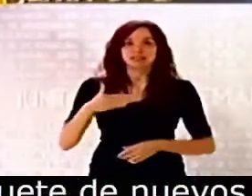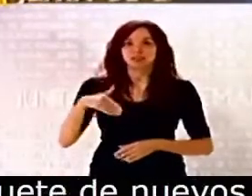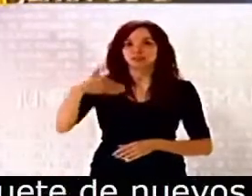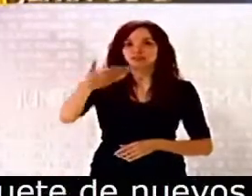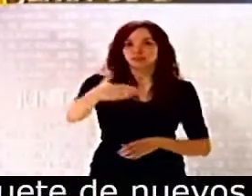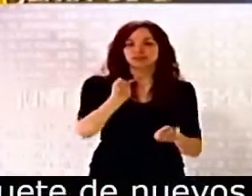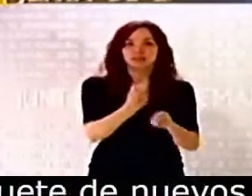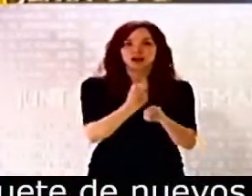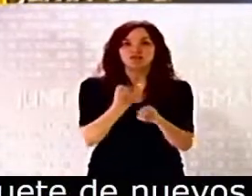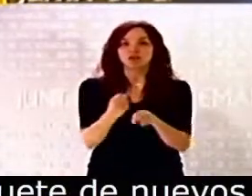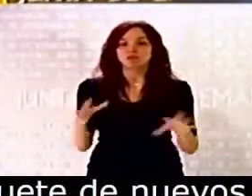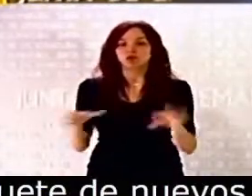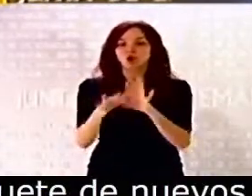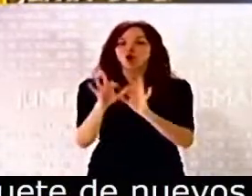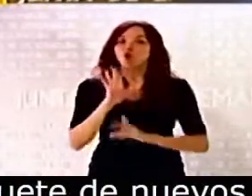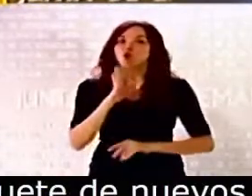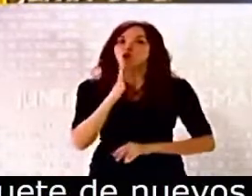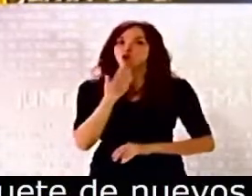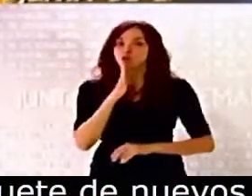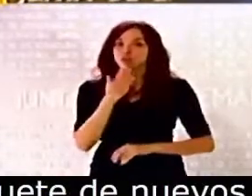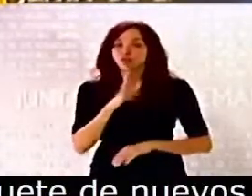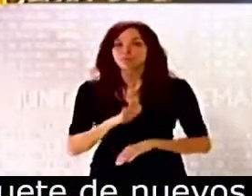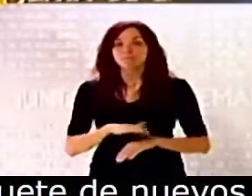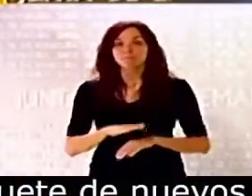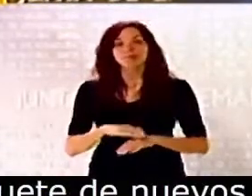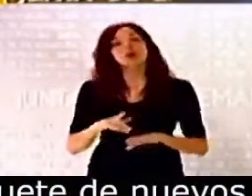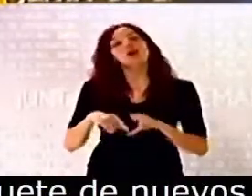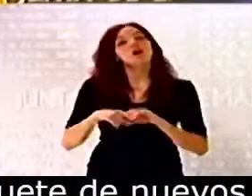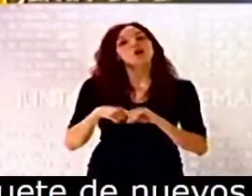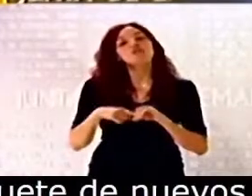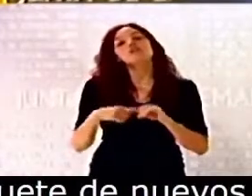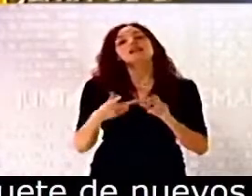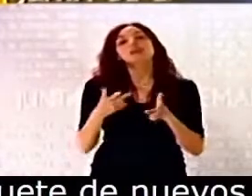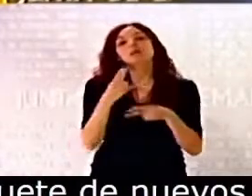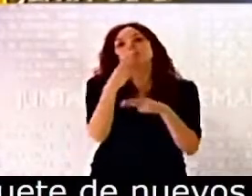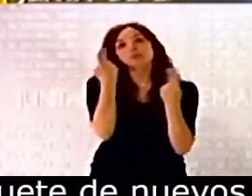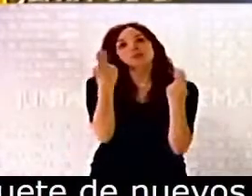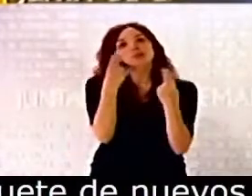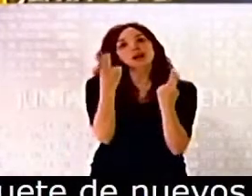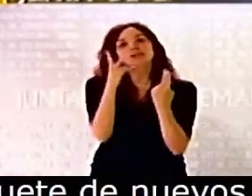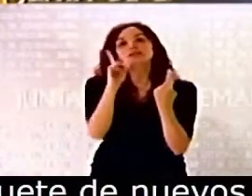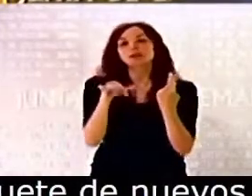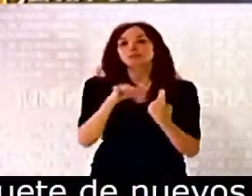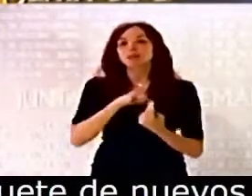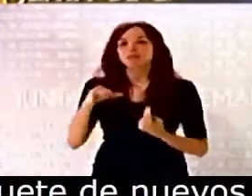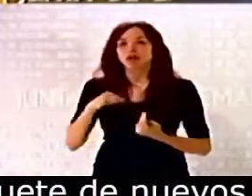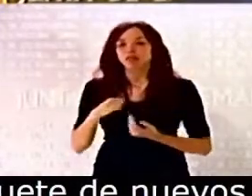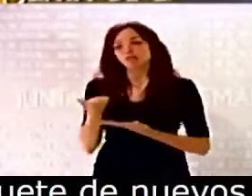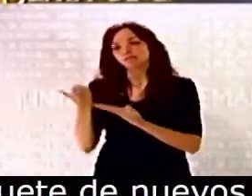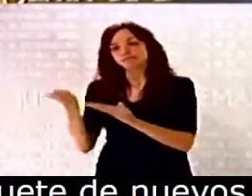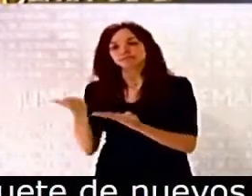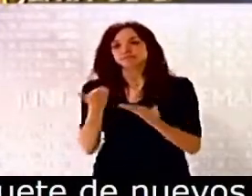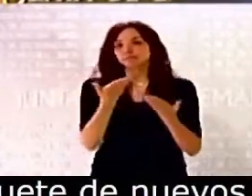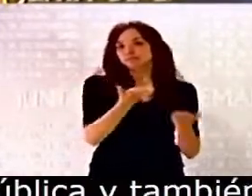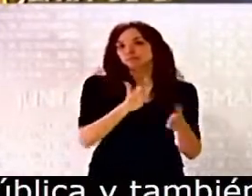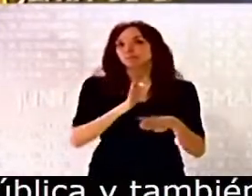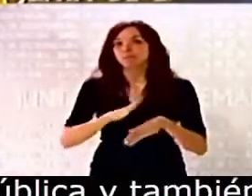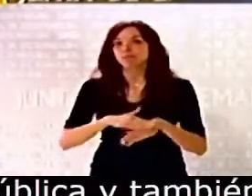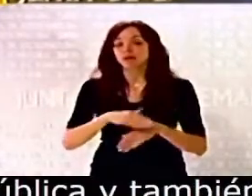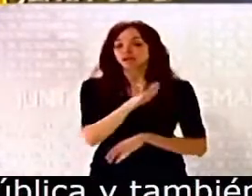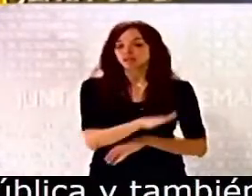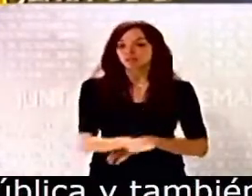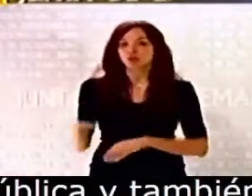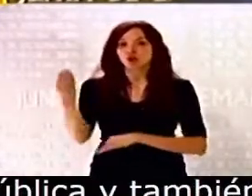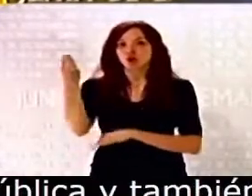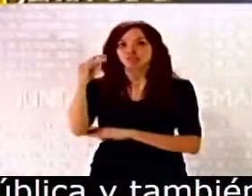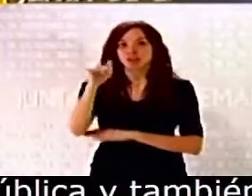ocio y con los que queremos dar una oferta pública y también público-privada al ocio infantil y juvenil de nuestra comunidad